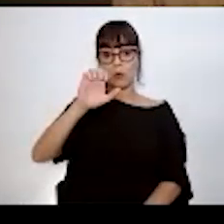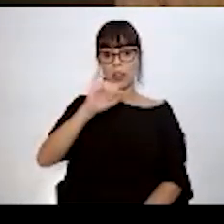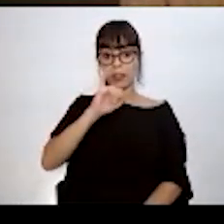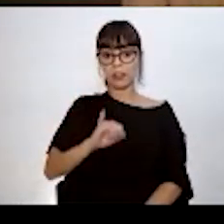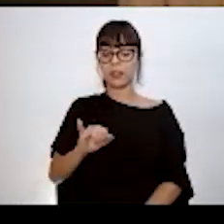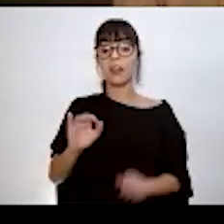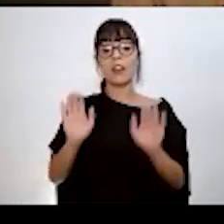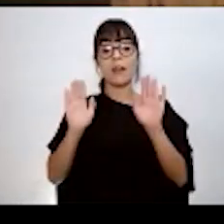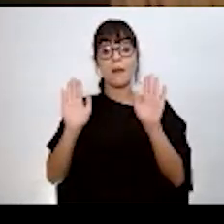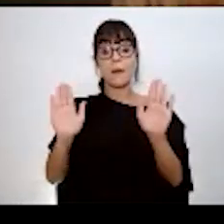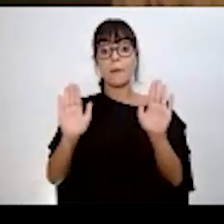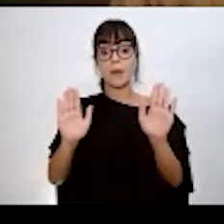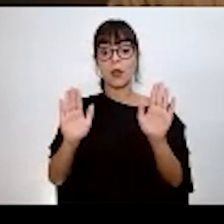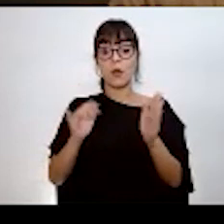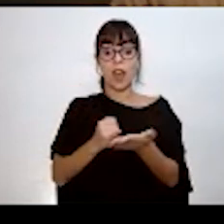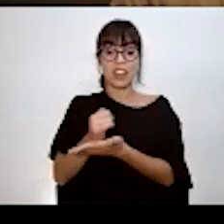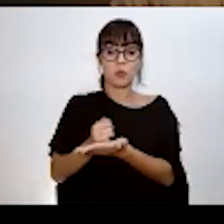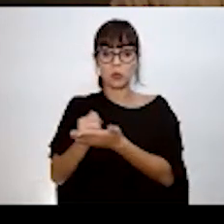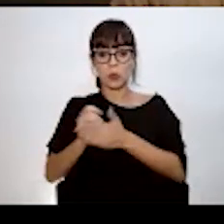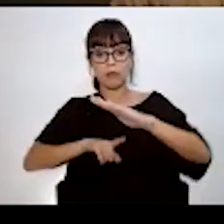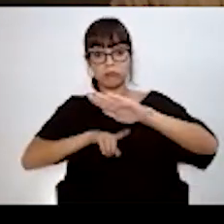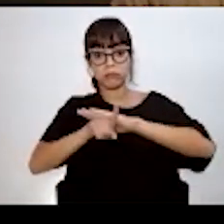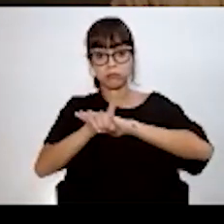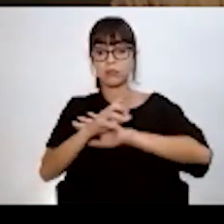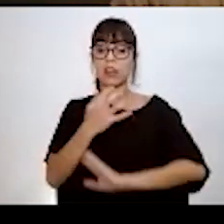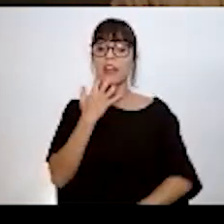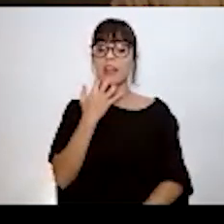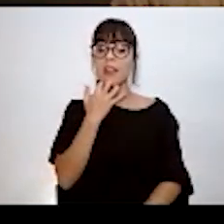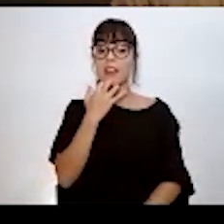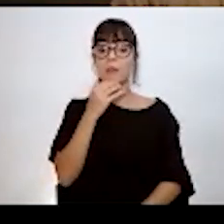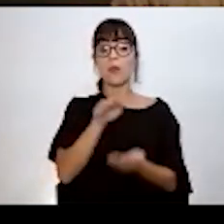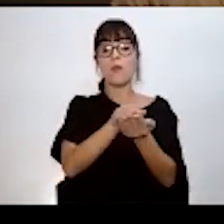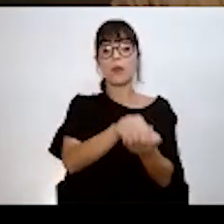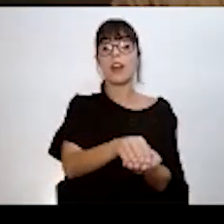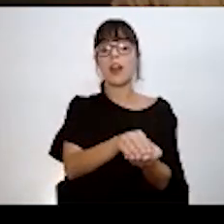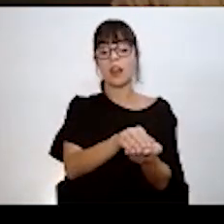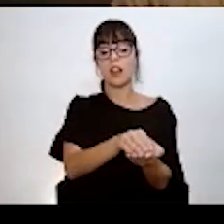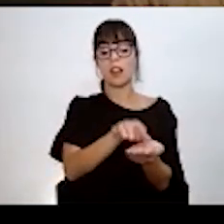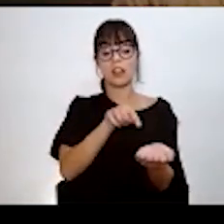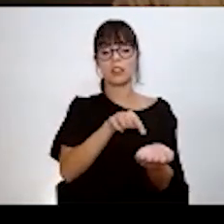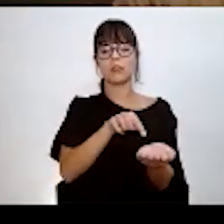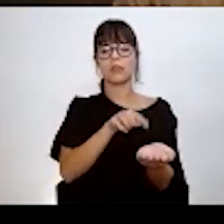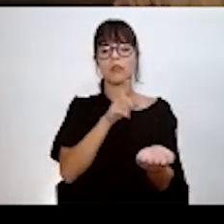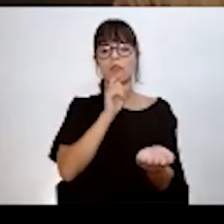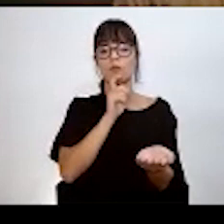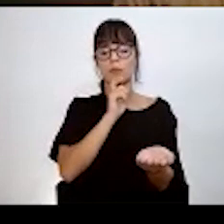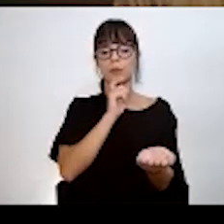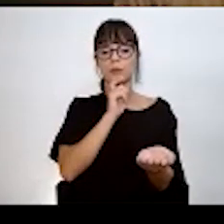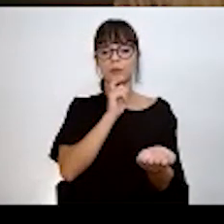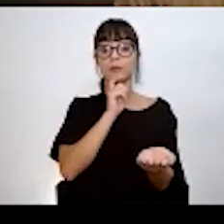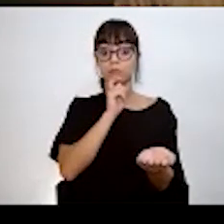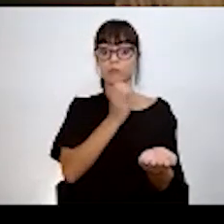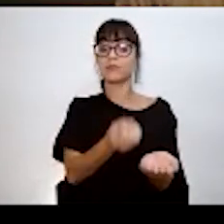por ejemplo, el desarrollo de la agricultura o, por ejemplo, las prácticas funerarias, sí que están dando mucha información para los contextos domésticos,